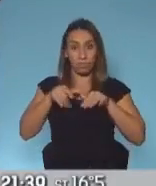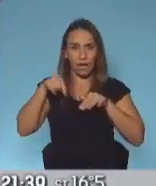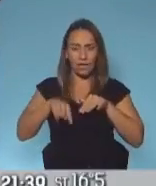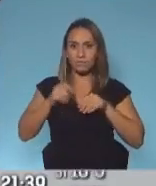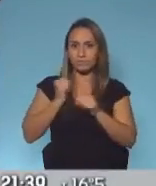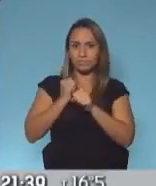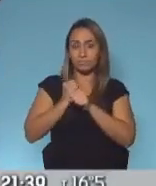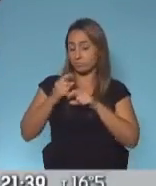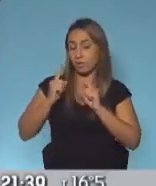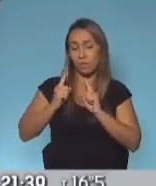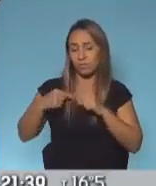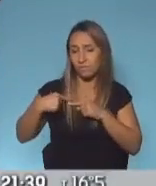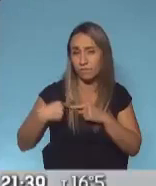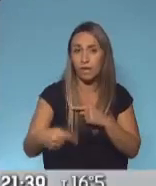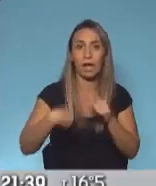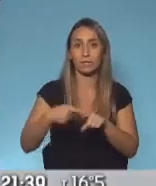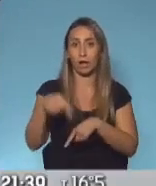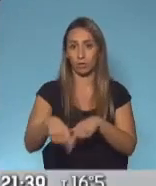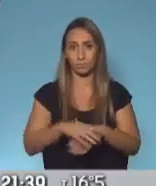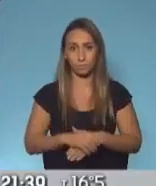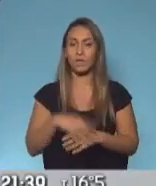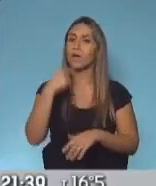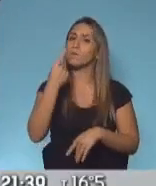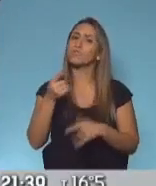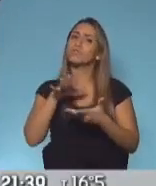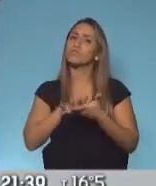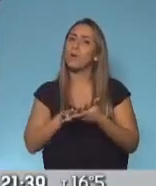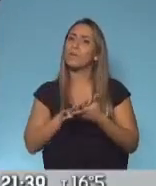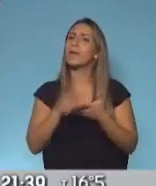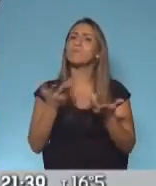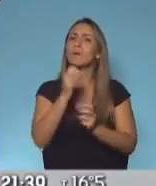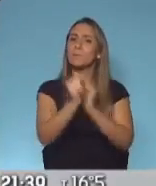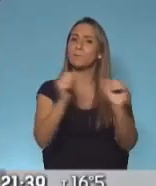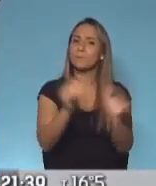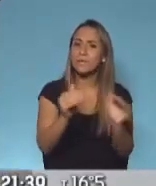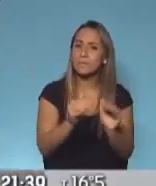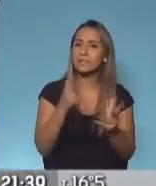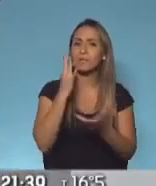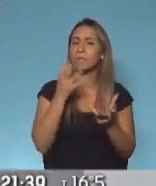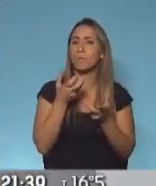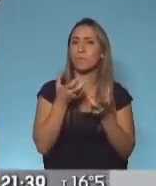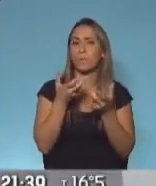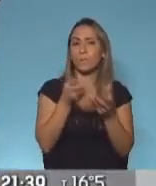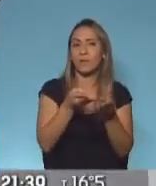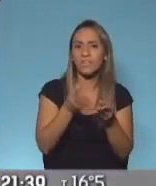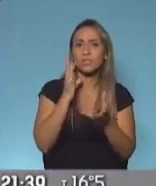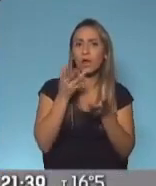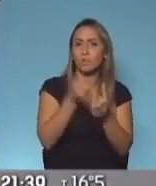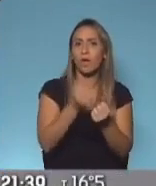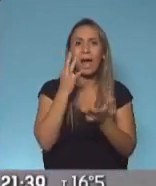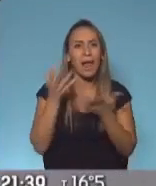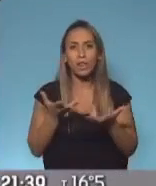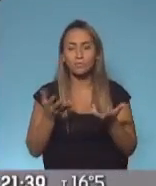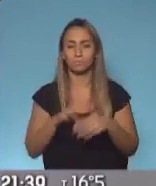económicas, ¿de qué se estaría tratando? ¿Si va a haber algún beneficio para pymes, beneficio para aquellos más? Es la ampliación de lo que se